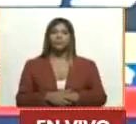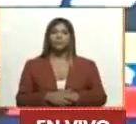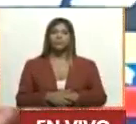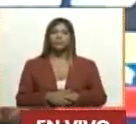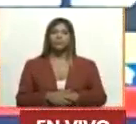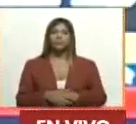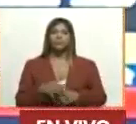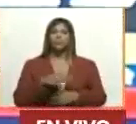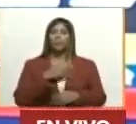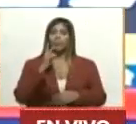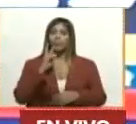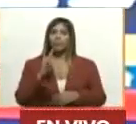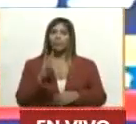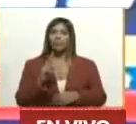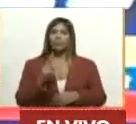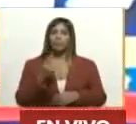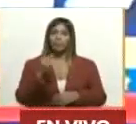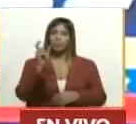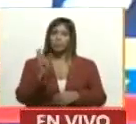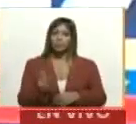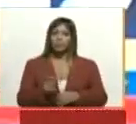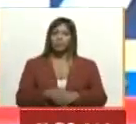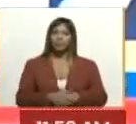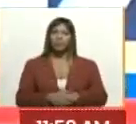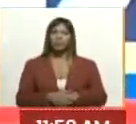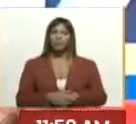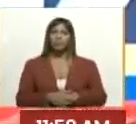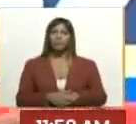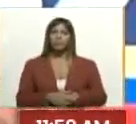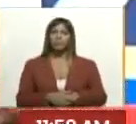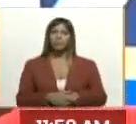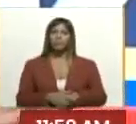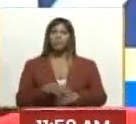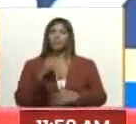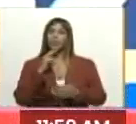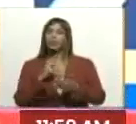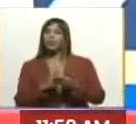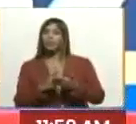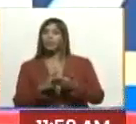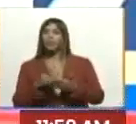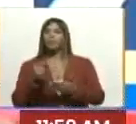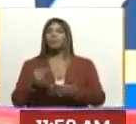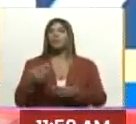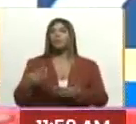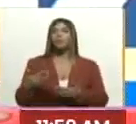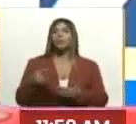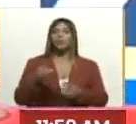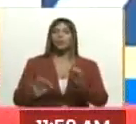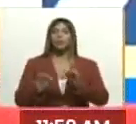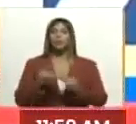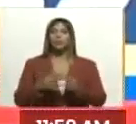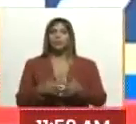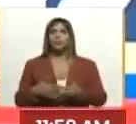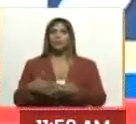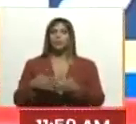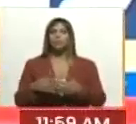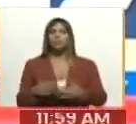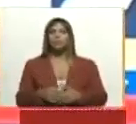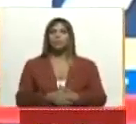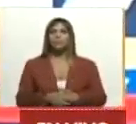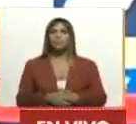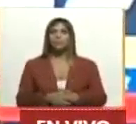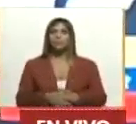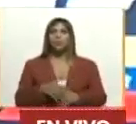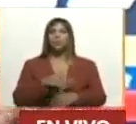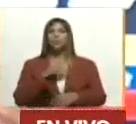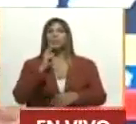Y pudimos ver en primera persona que la verdad es lo menos importante en un juicio en Estados Unidos.